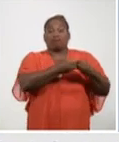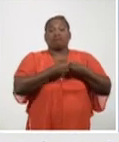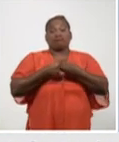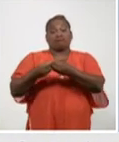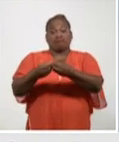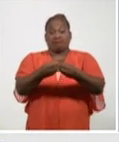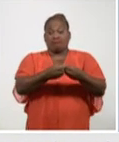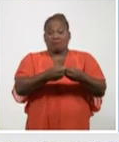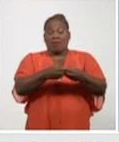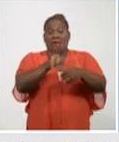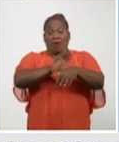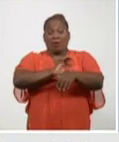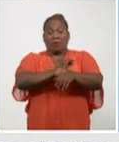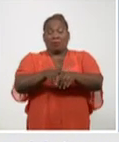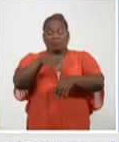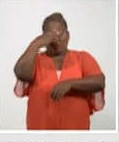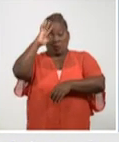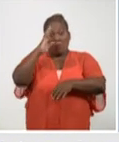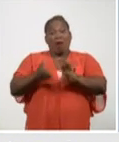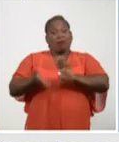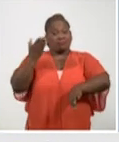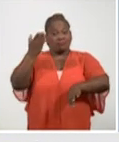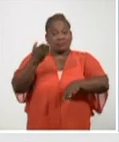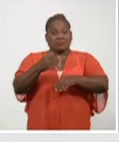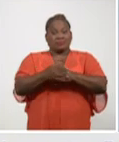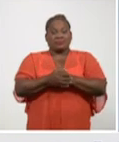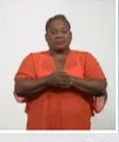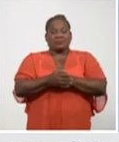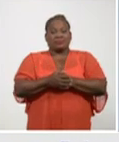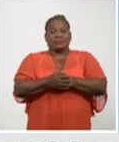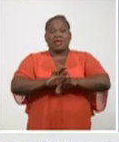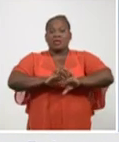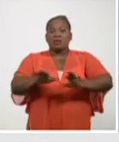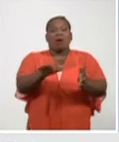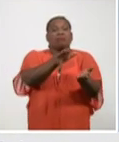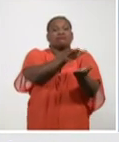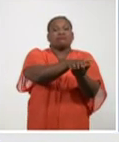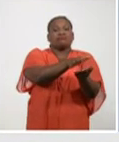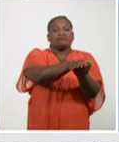país. Con este comportamiento ya se acumula